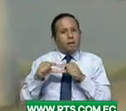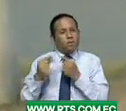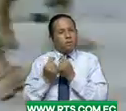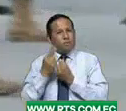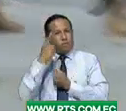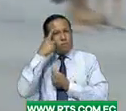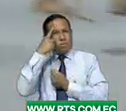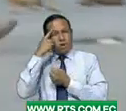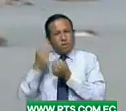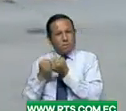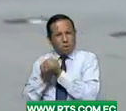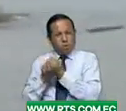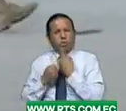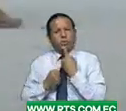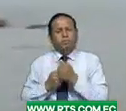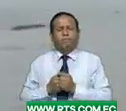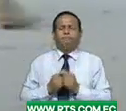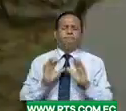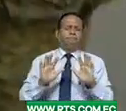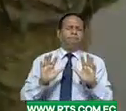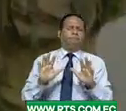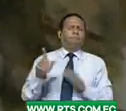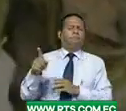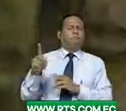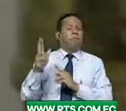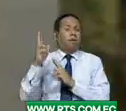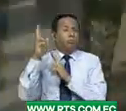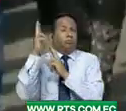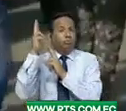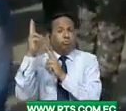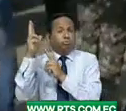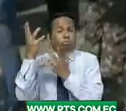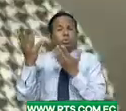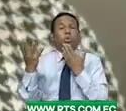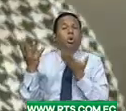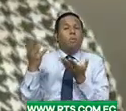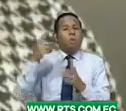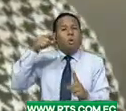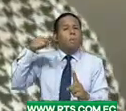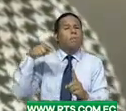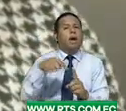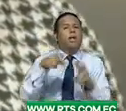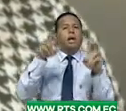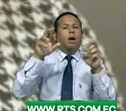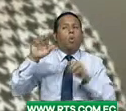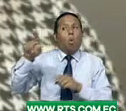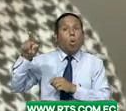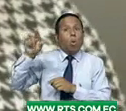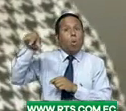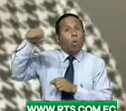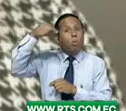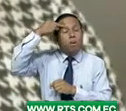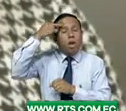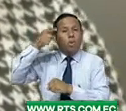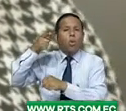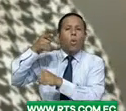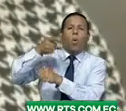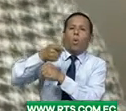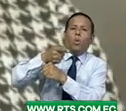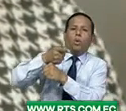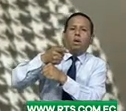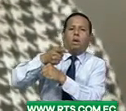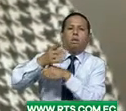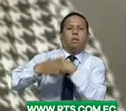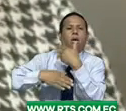se limita en ciertas situaciones a los estados de excepción. Es necesario que pueda actuar porque también el Ejecutivo tiene un limitante